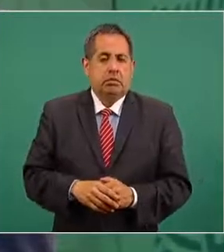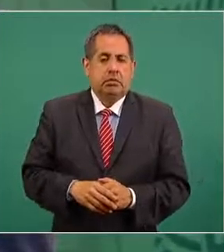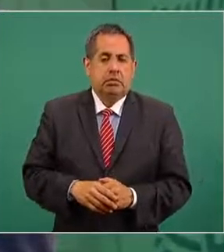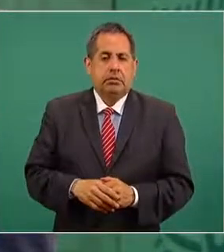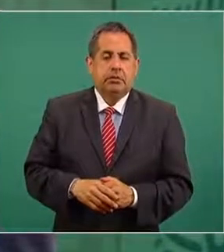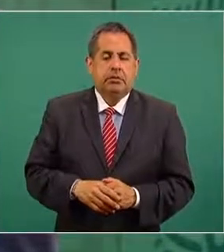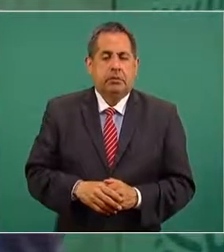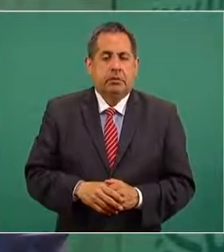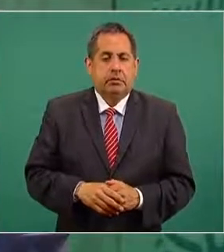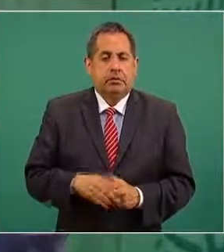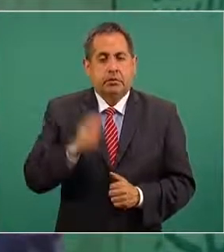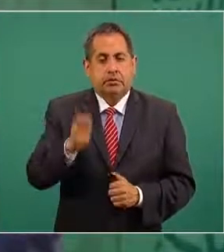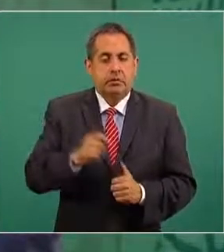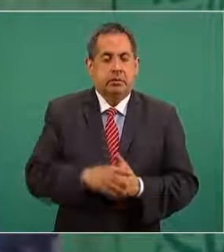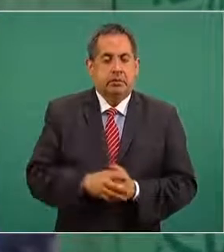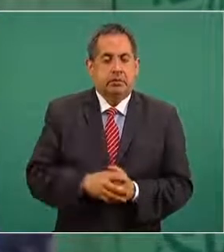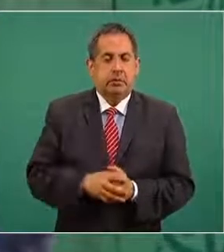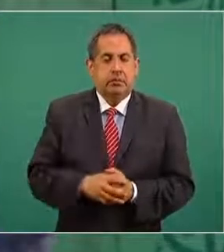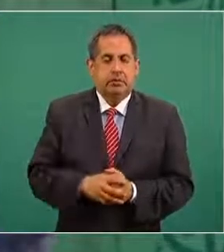porque